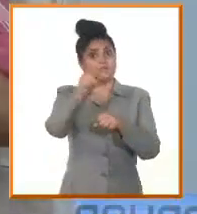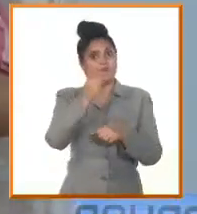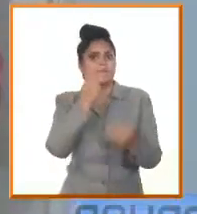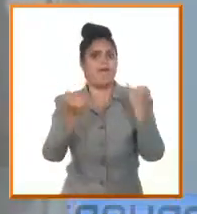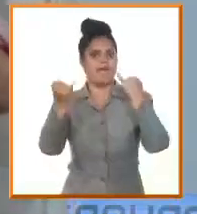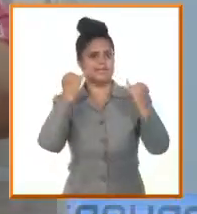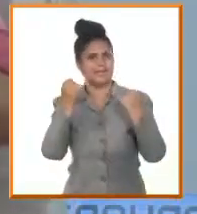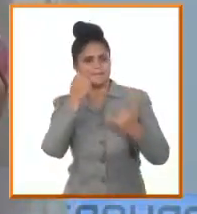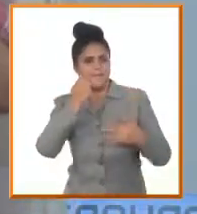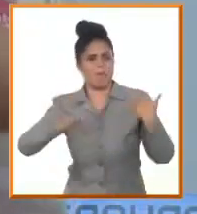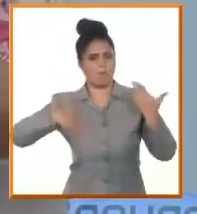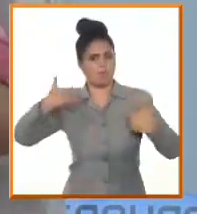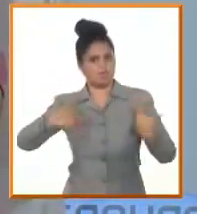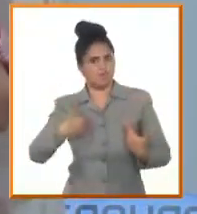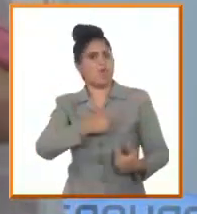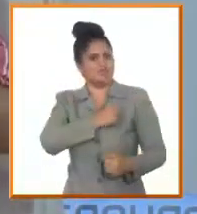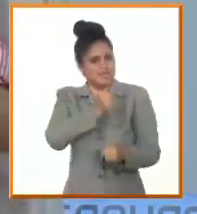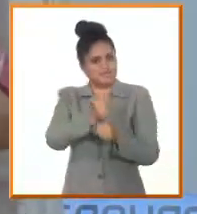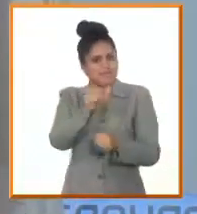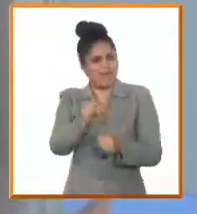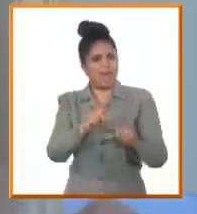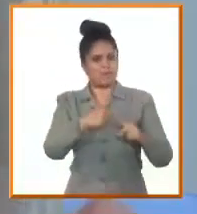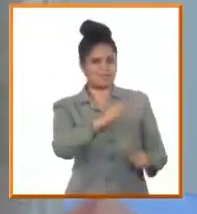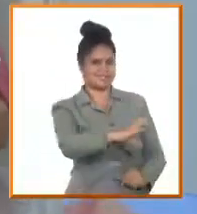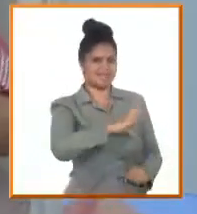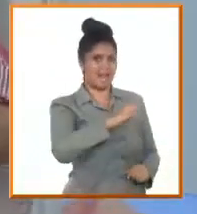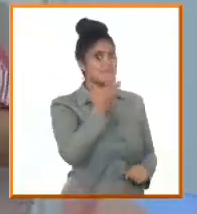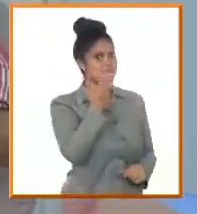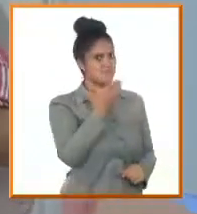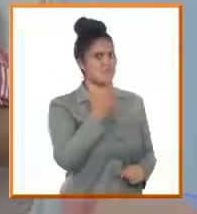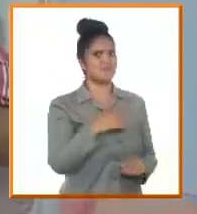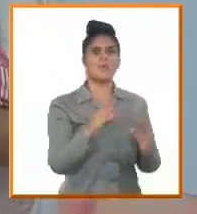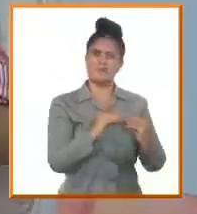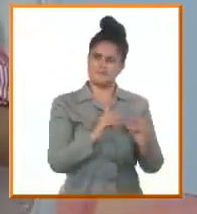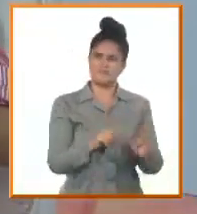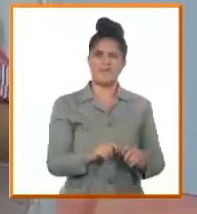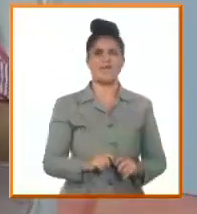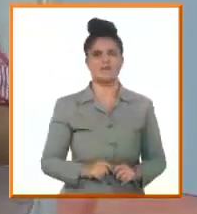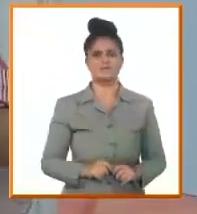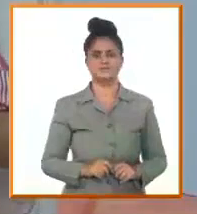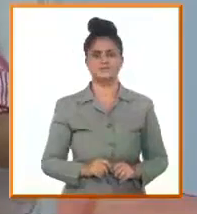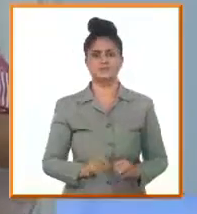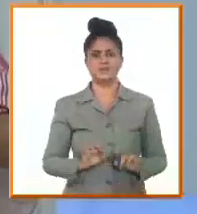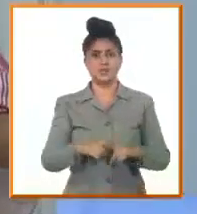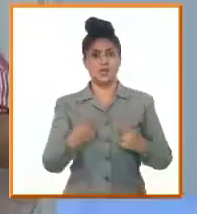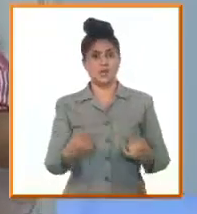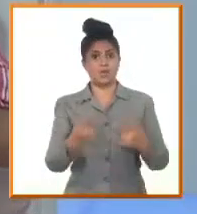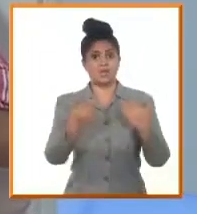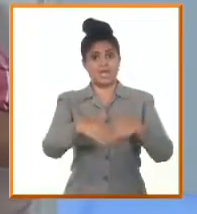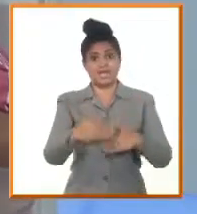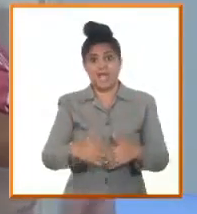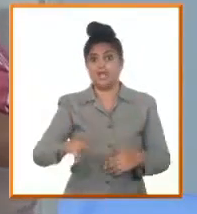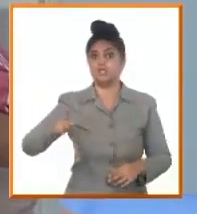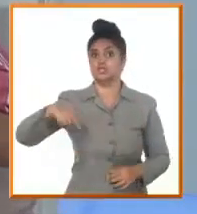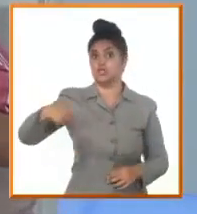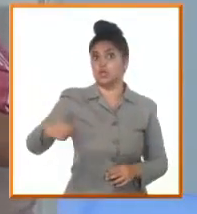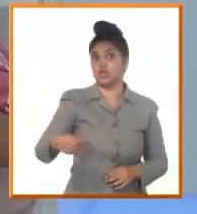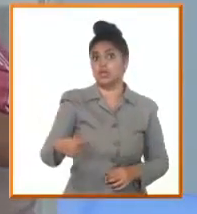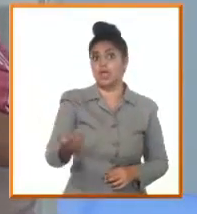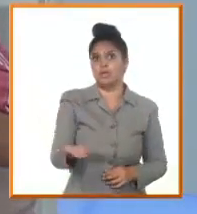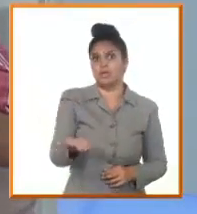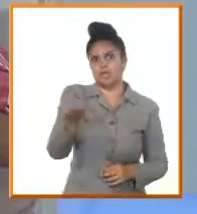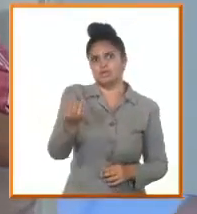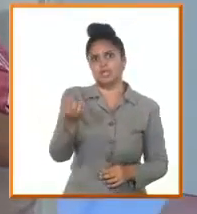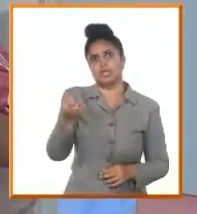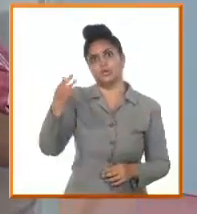logramos trabajar en un ambiente microeconómico virtuoso eso tiene un límite porque el precio usted no lo puede subir infinitamente más Aunque usted